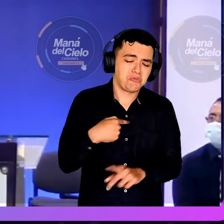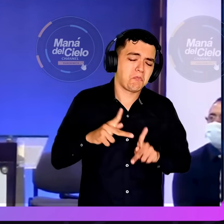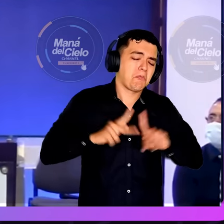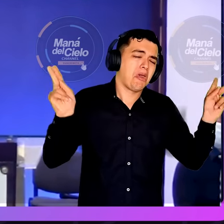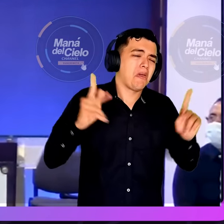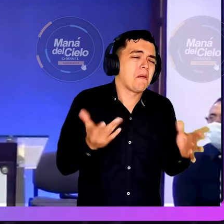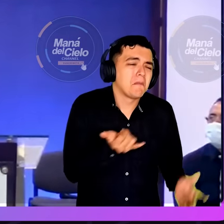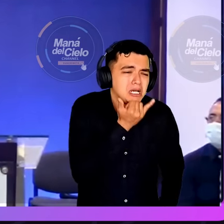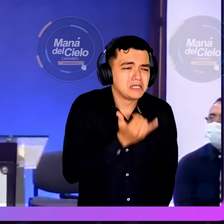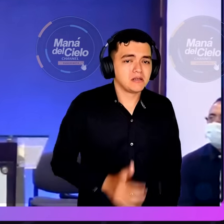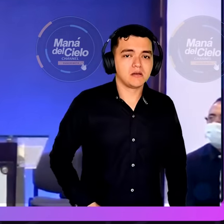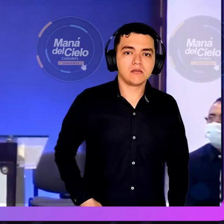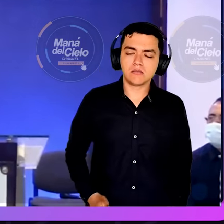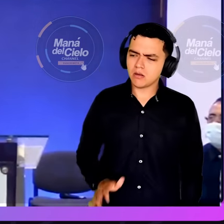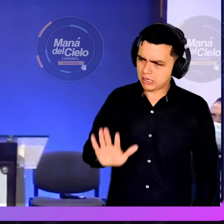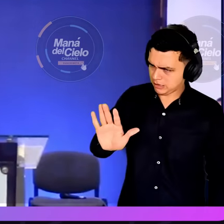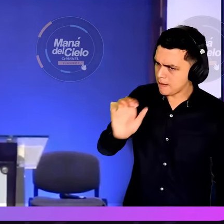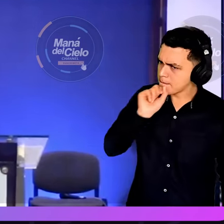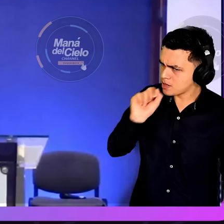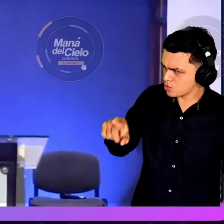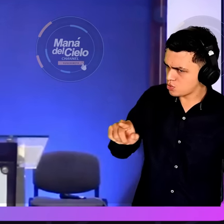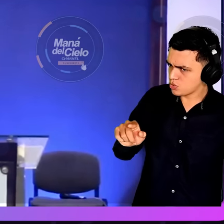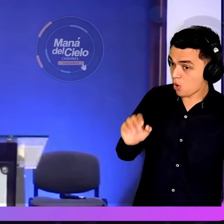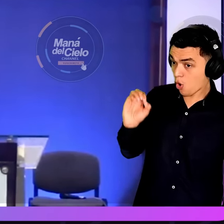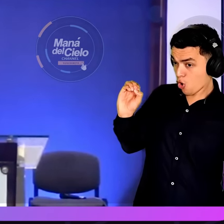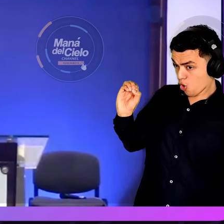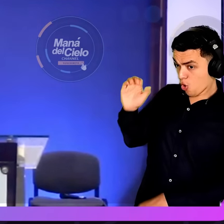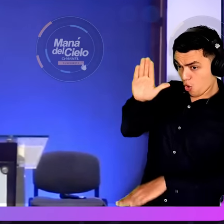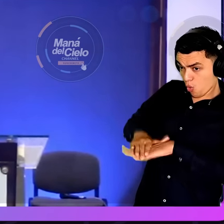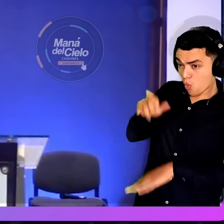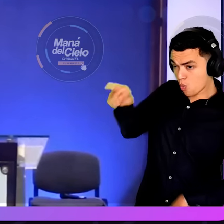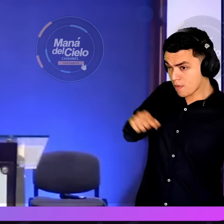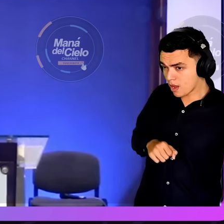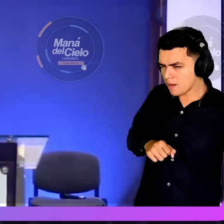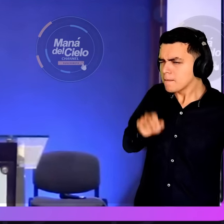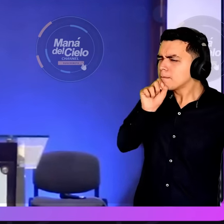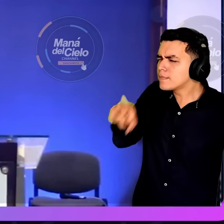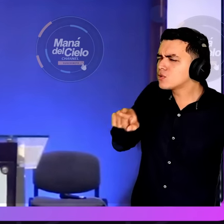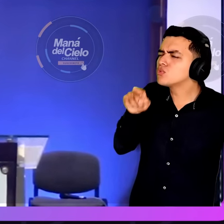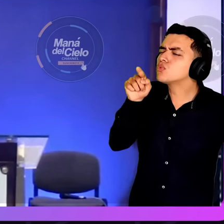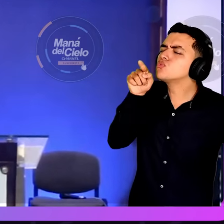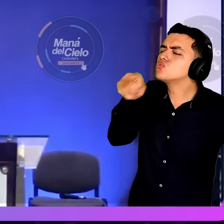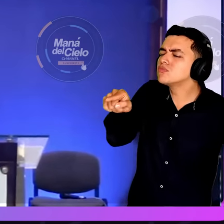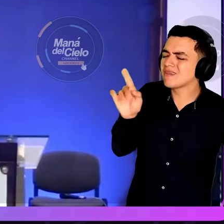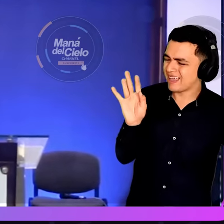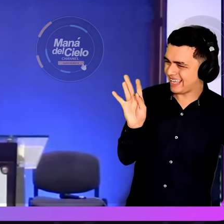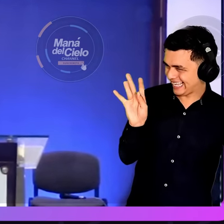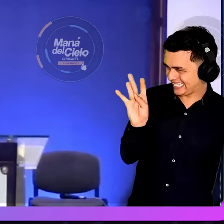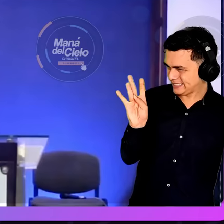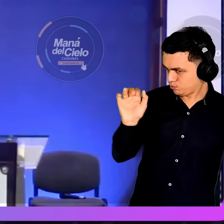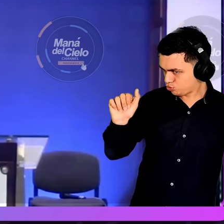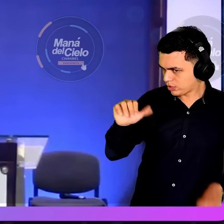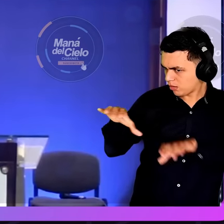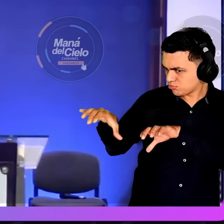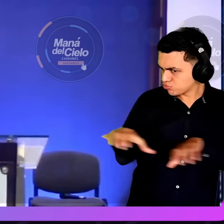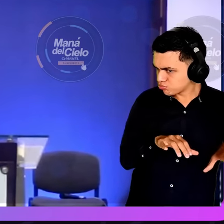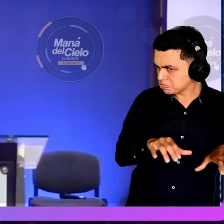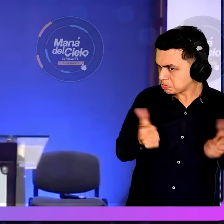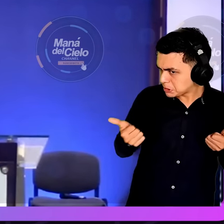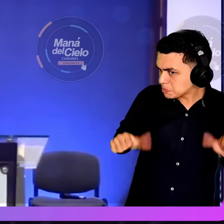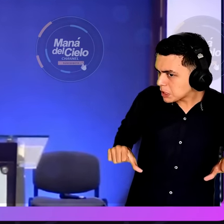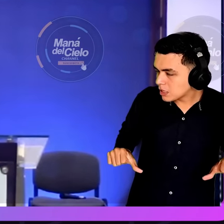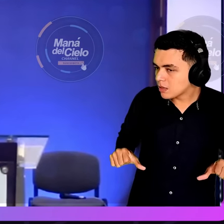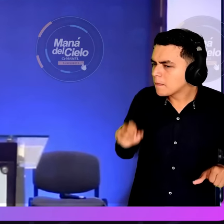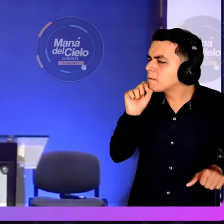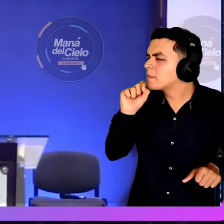orando y estoy ayunando, ¿usted qué me aconseja? Le digo: primero cuénteme por qué su esposo se fue con otra. Porque usted me le está echando toda la culpa a ese